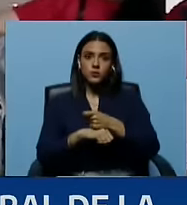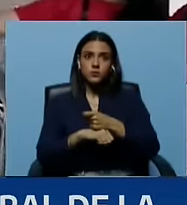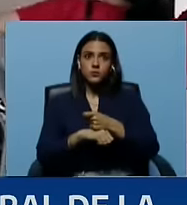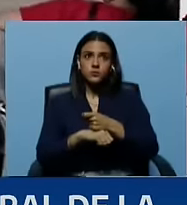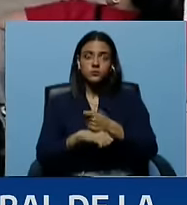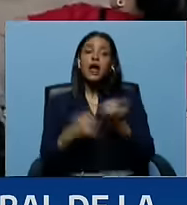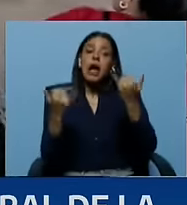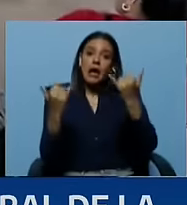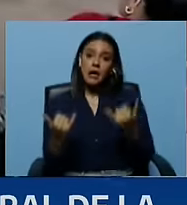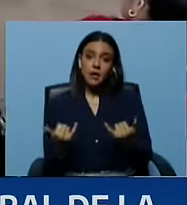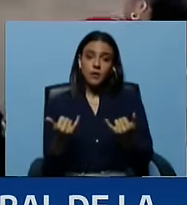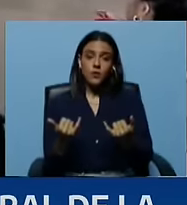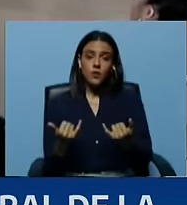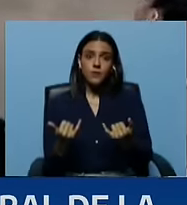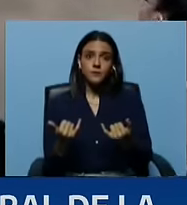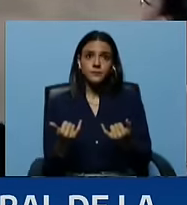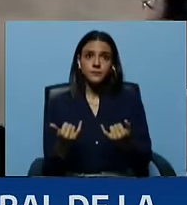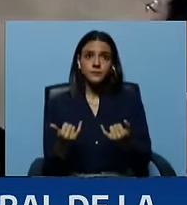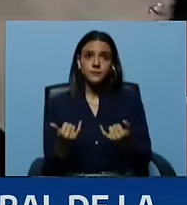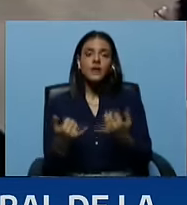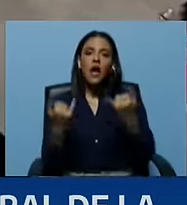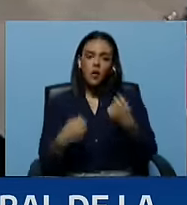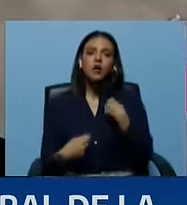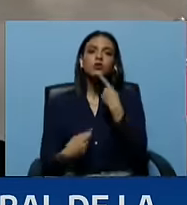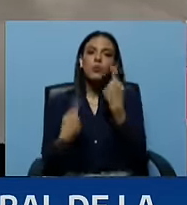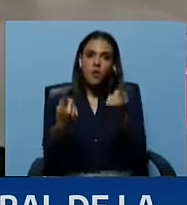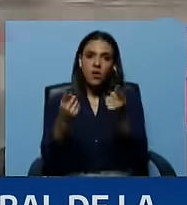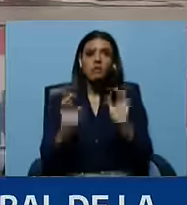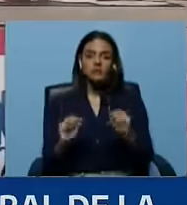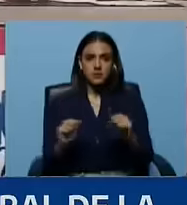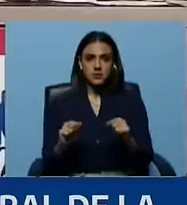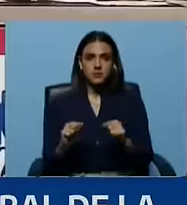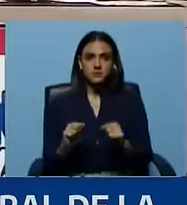Ahora. Ya voy a decir.